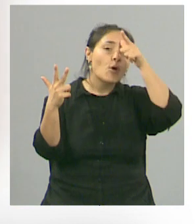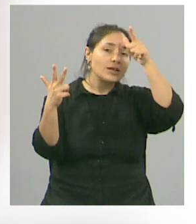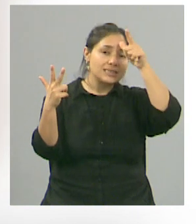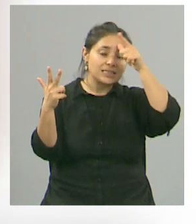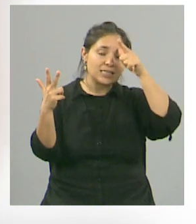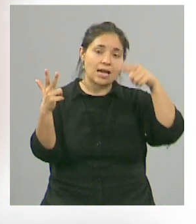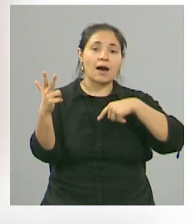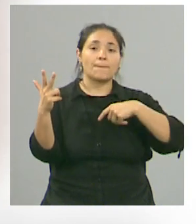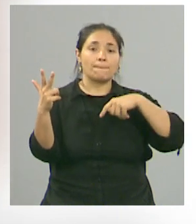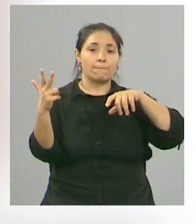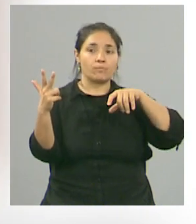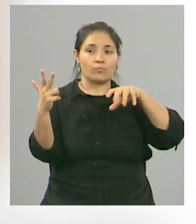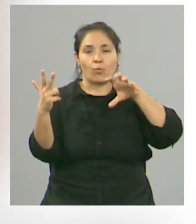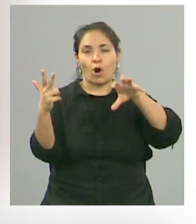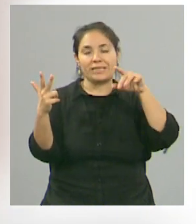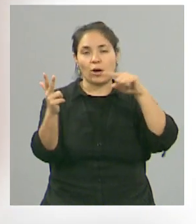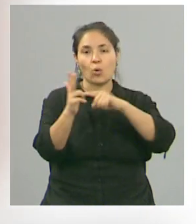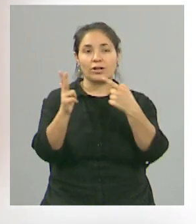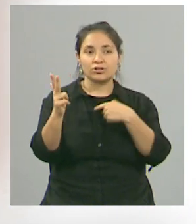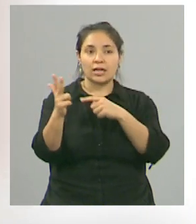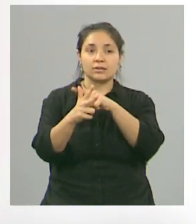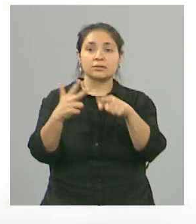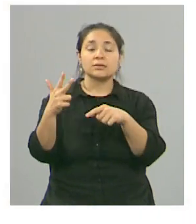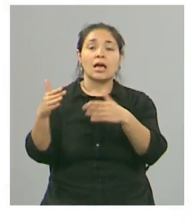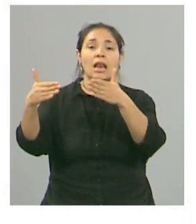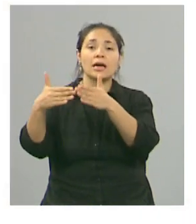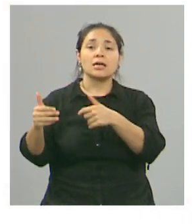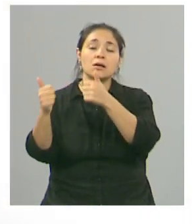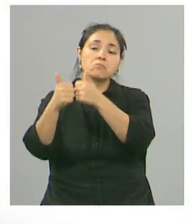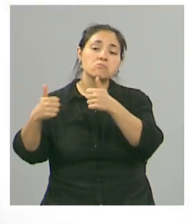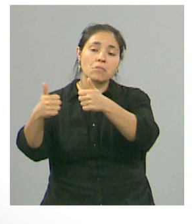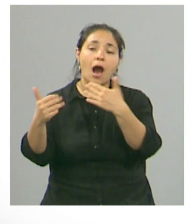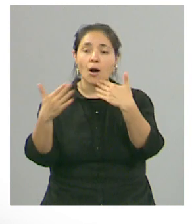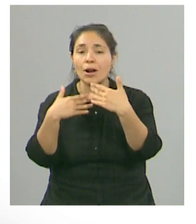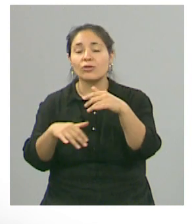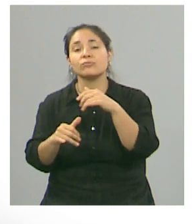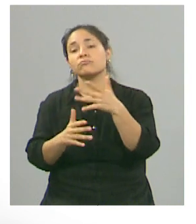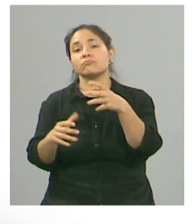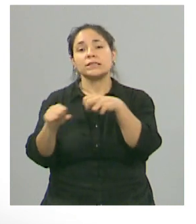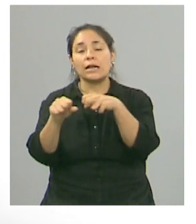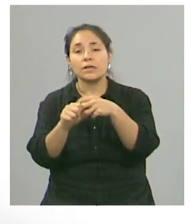en la esquina de Budge, una localidad de Lomas de Zamora, y estaban charlando y tomando una cerveza.